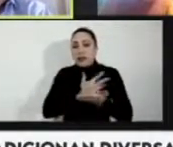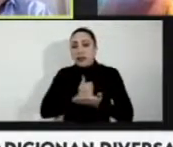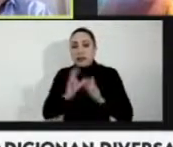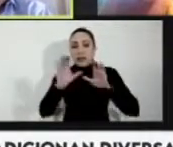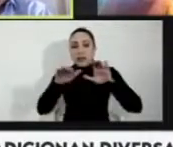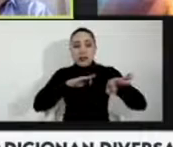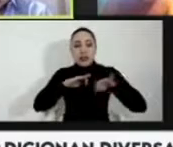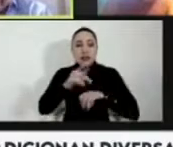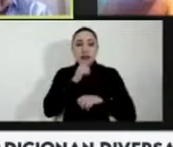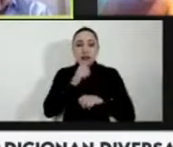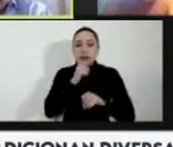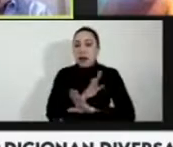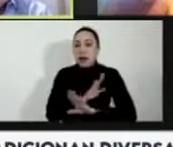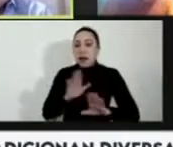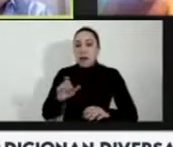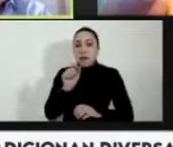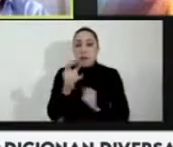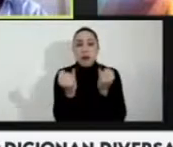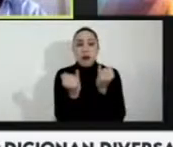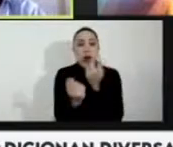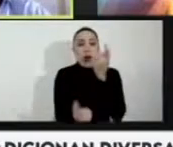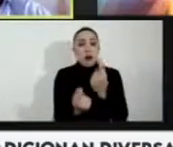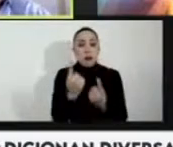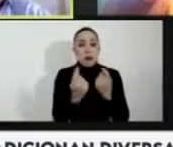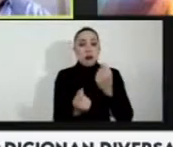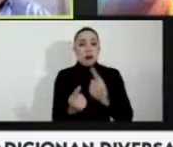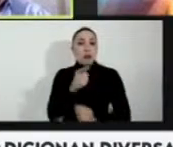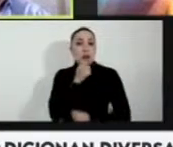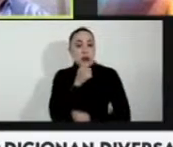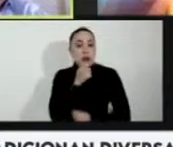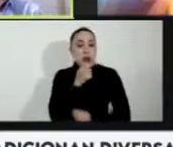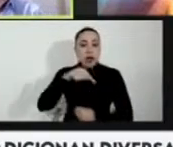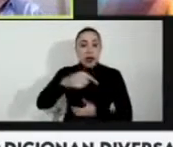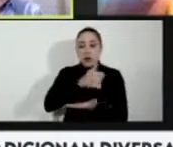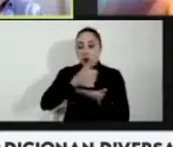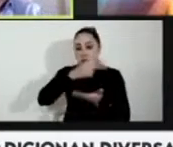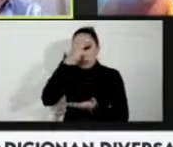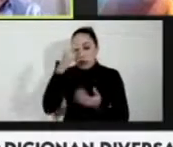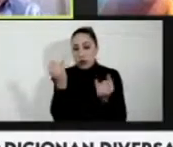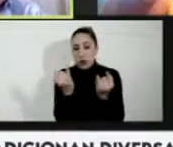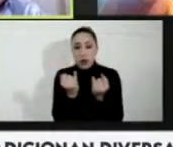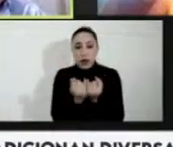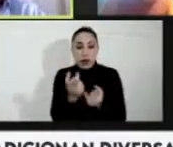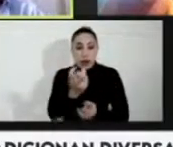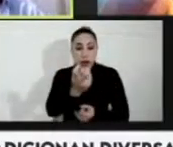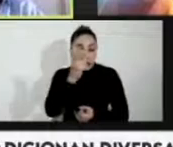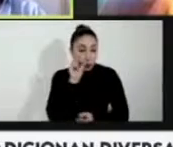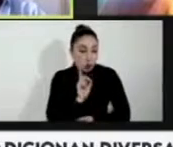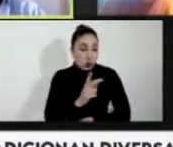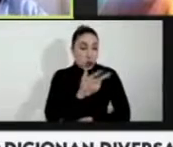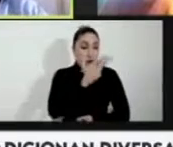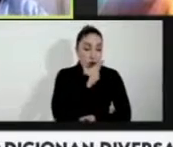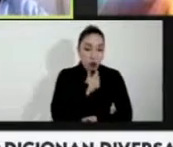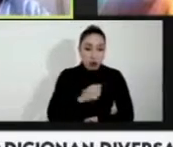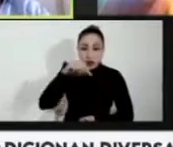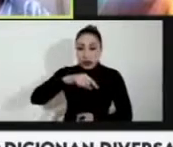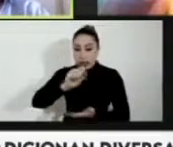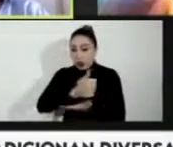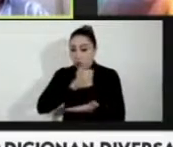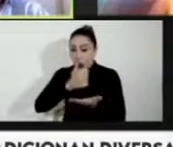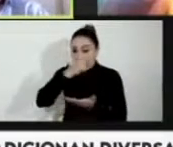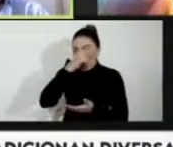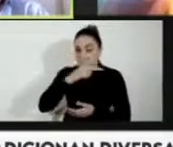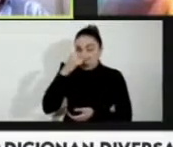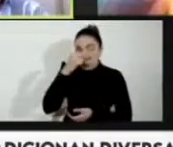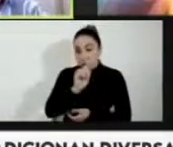muchas policías y policías de la Ciudad de México, a estas mujeres y hombres que dan la